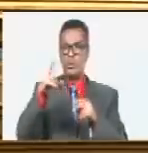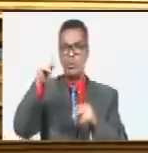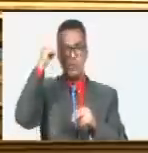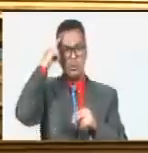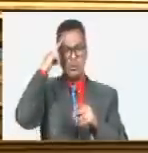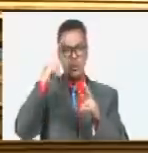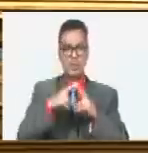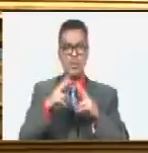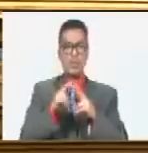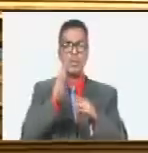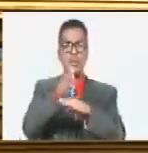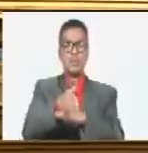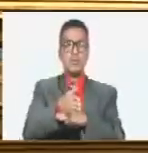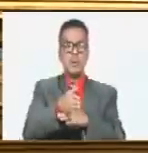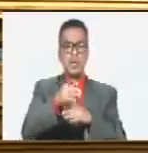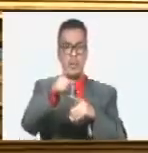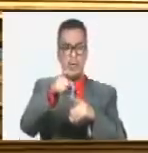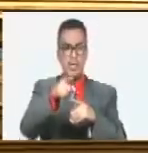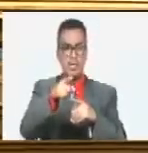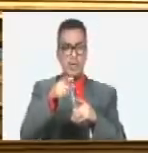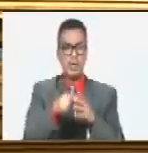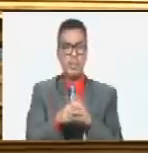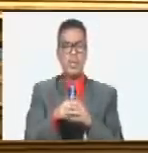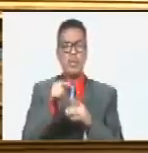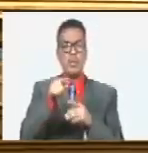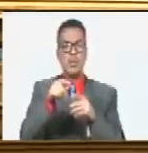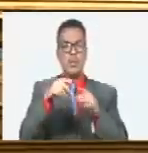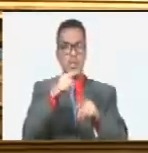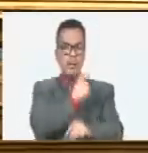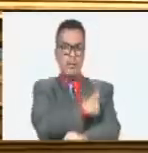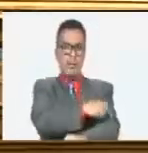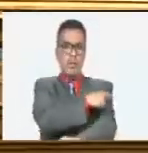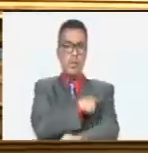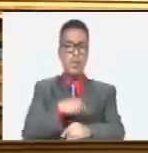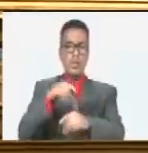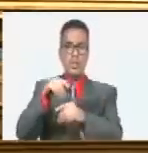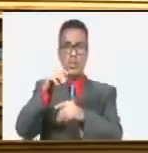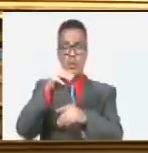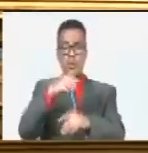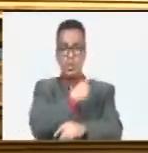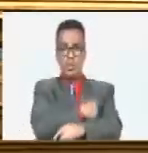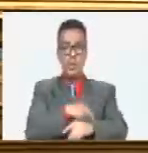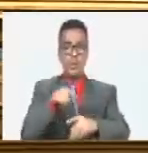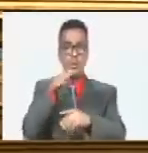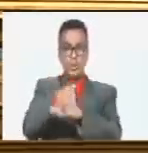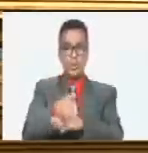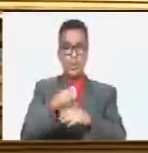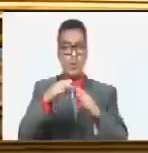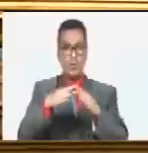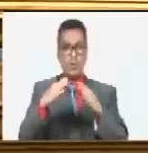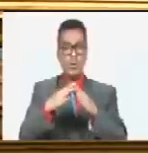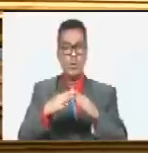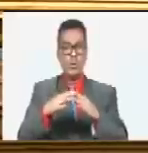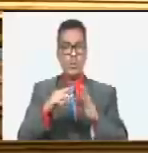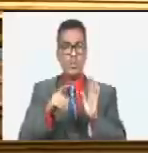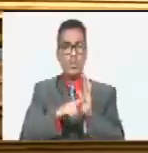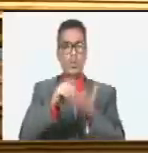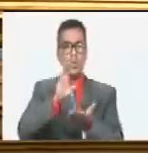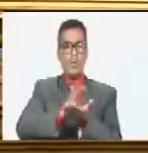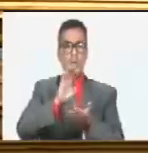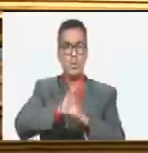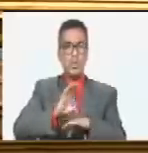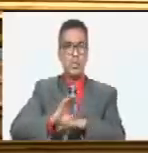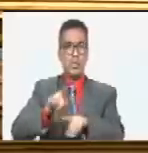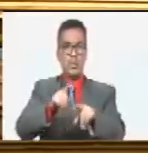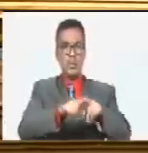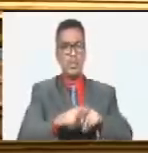de la terapia intensiva en la que estaba, de la unidad de cuidados intensivos en la que estaba mientras se le administraban tratamientos